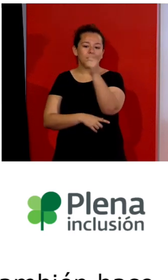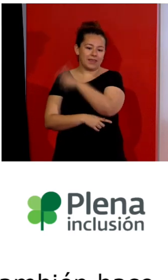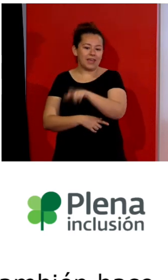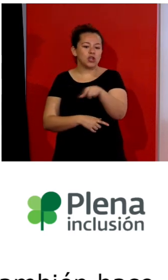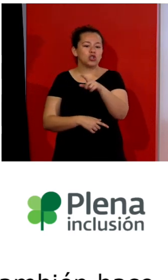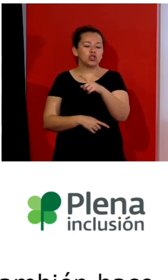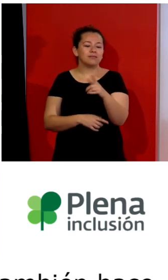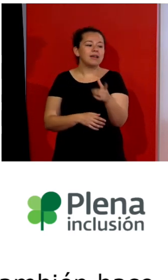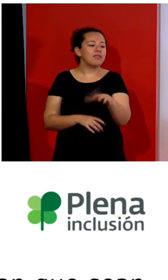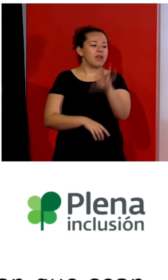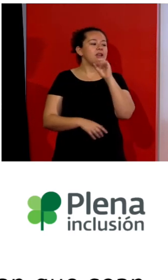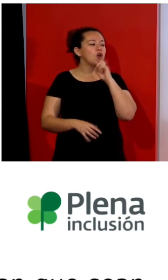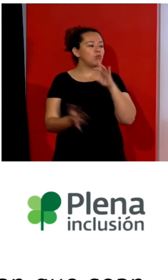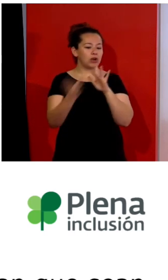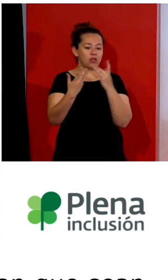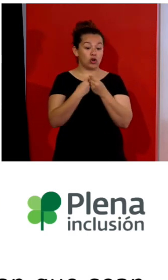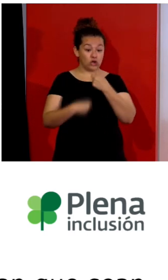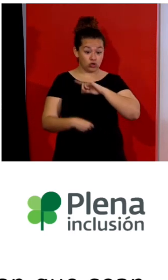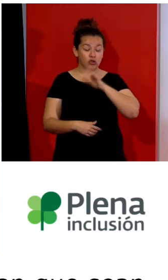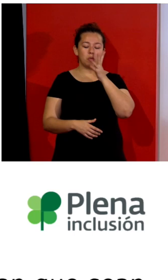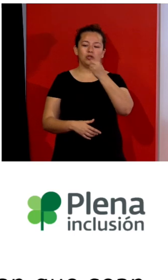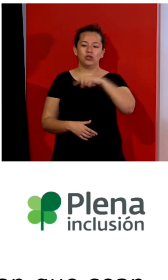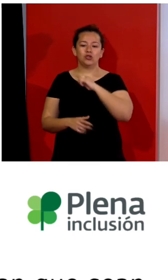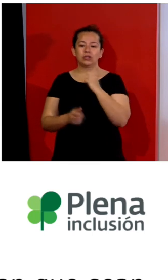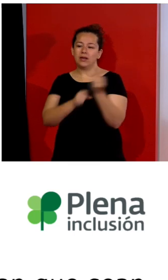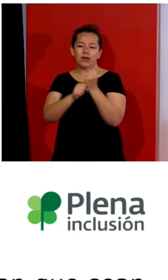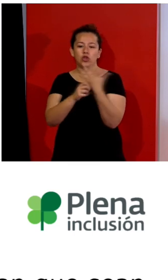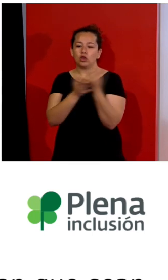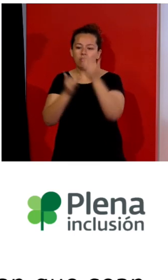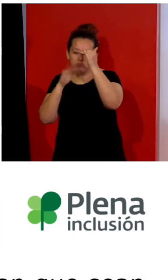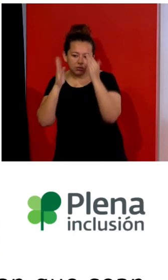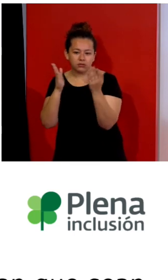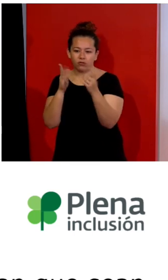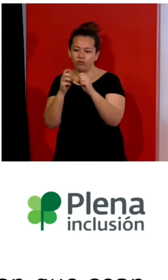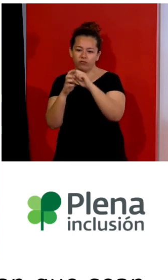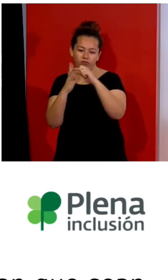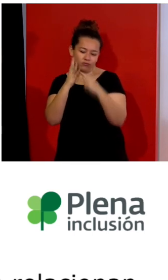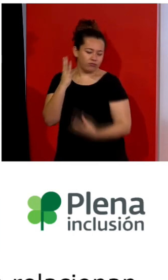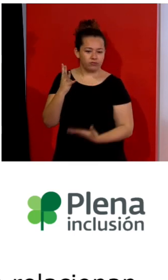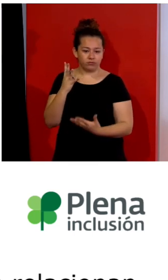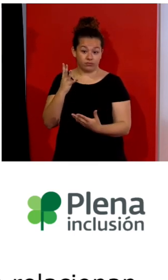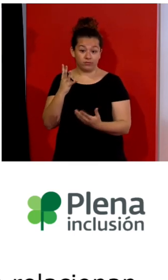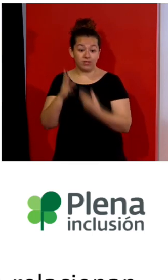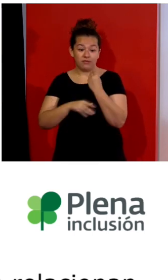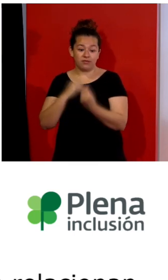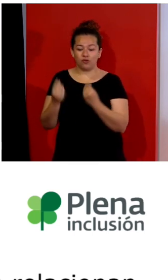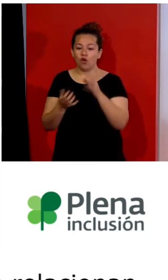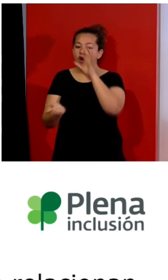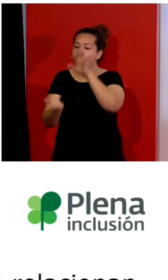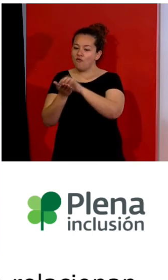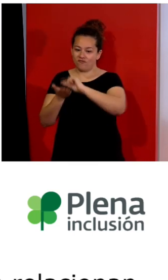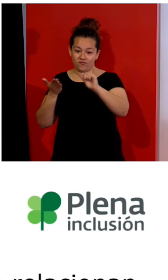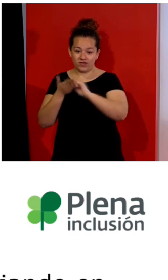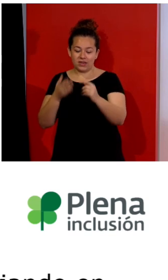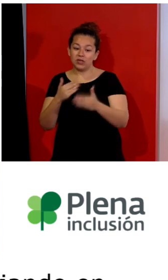relacionan con nosotros. Por ello, estamos trabajando en todos los canales de atención. Por un lado, modernizando nuestra red de oficinas a través de un